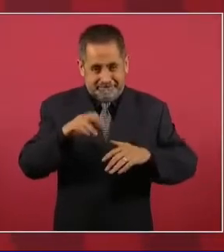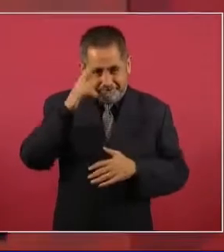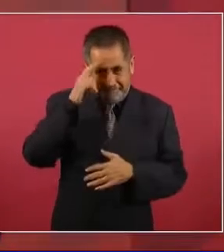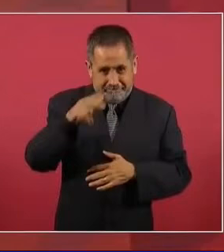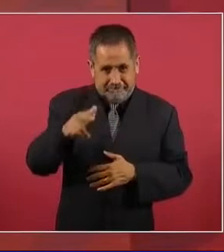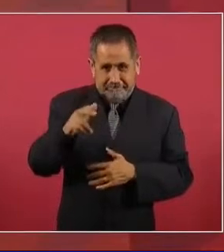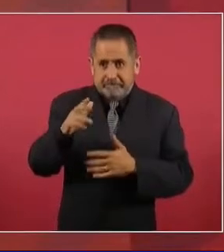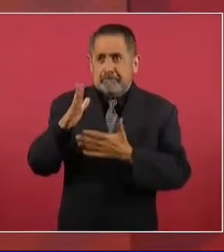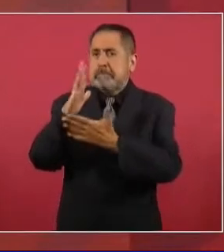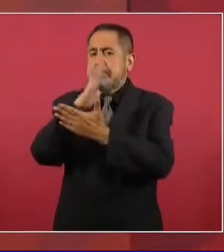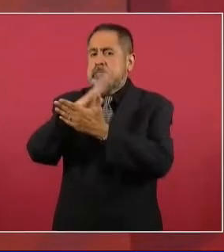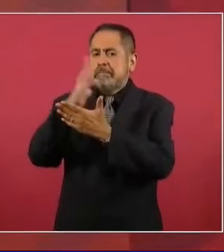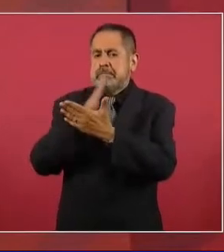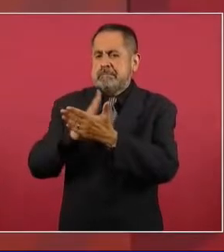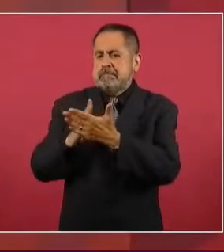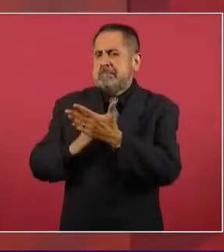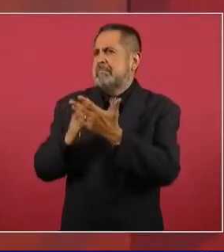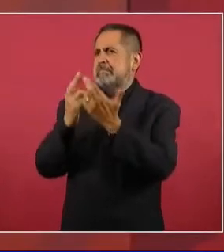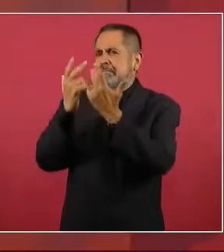se partió.